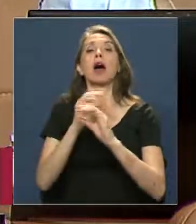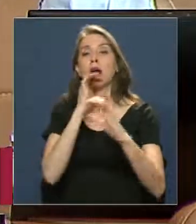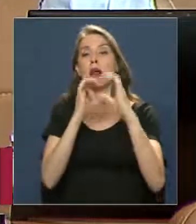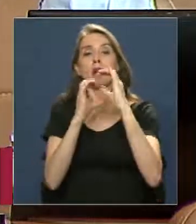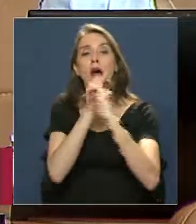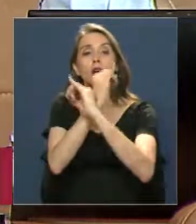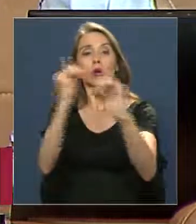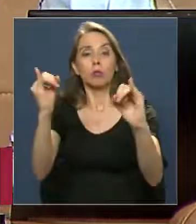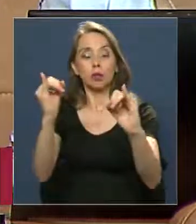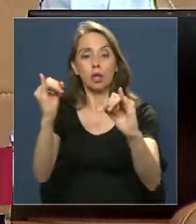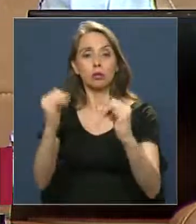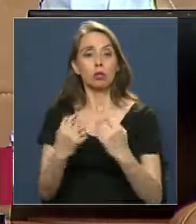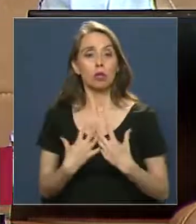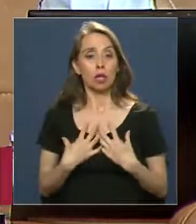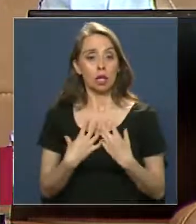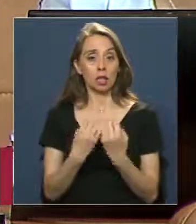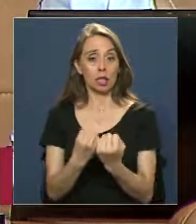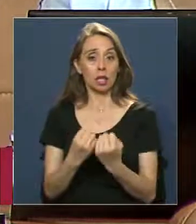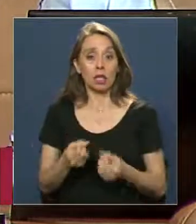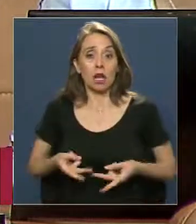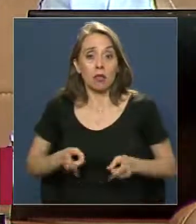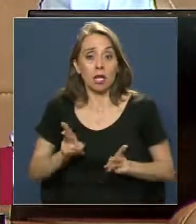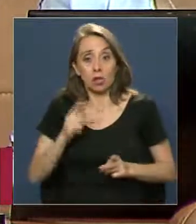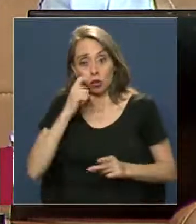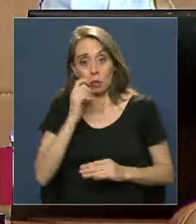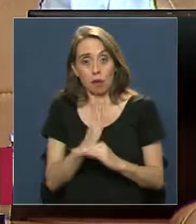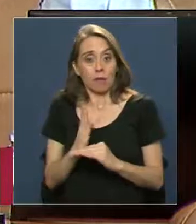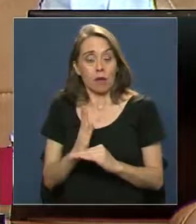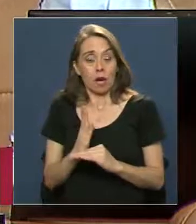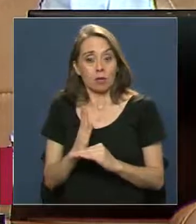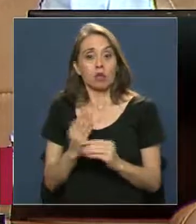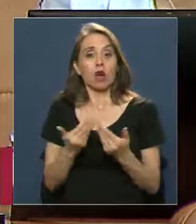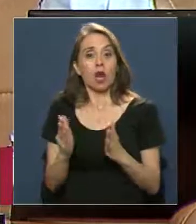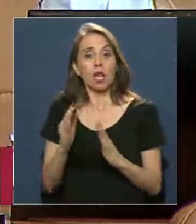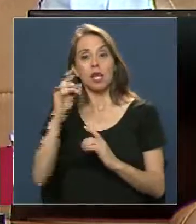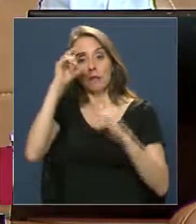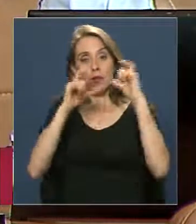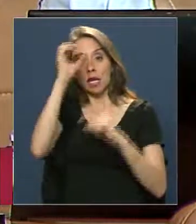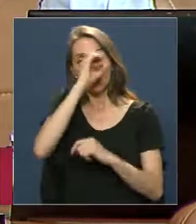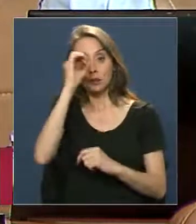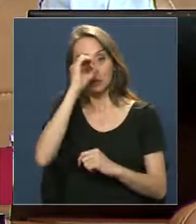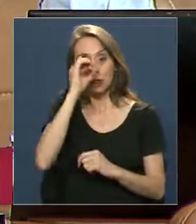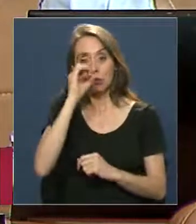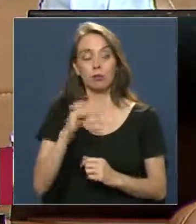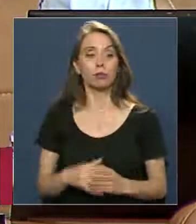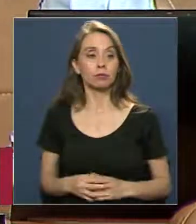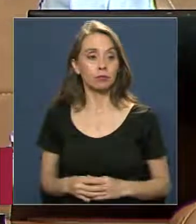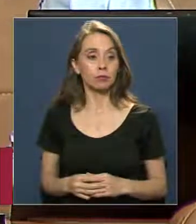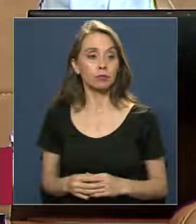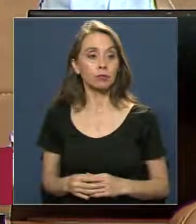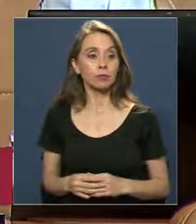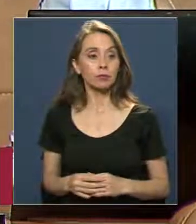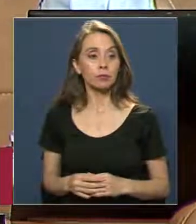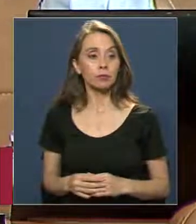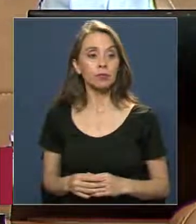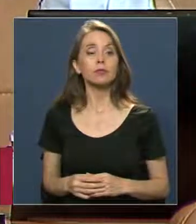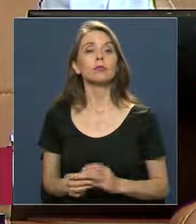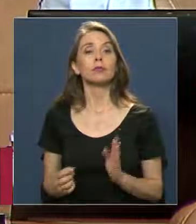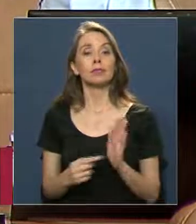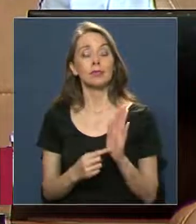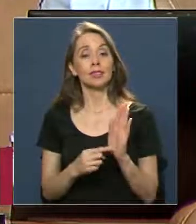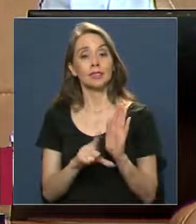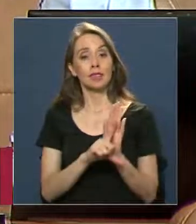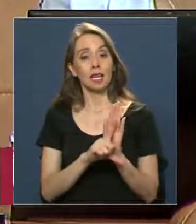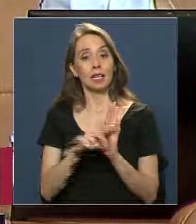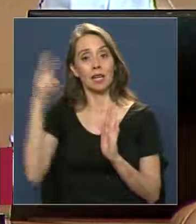cuestión que despoja el derecho fundamental de libertad de expresión de su contenido esencial. Esta ley, que